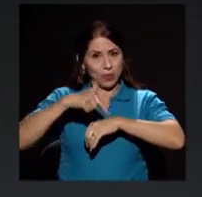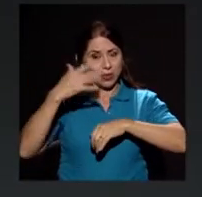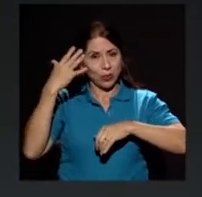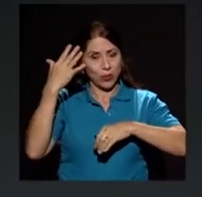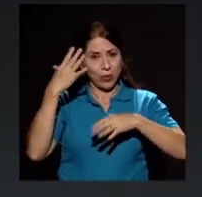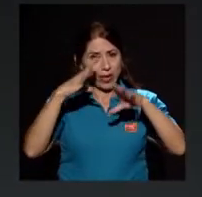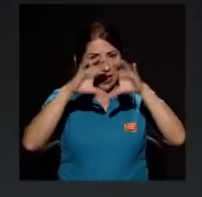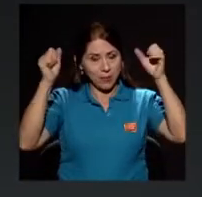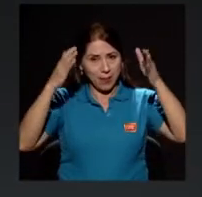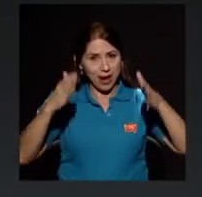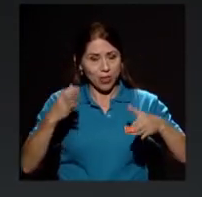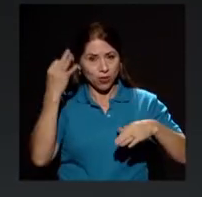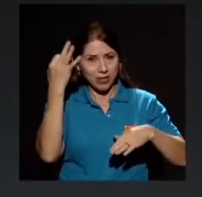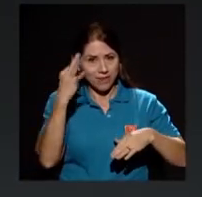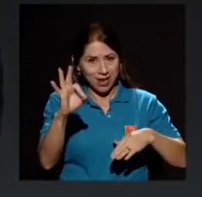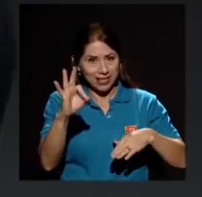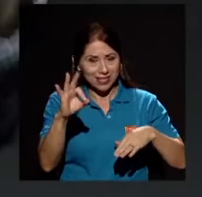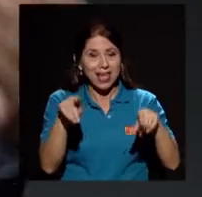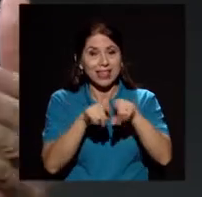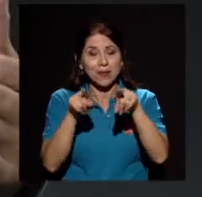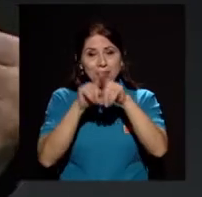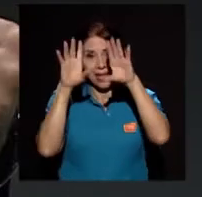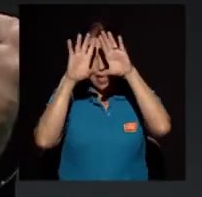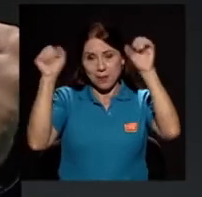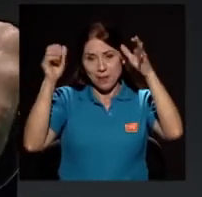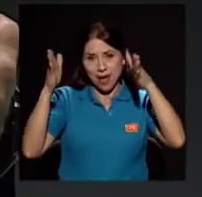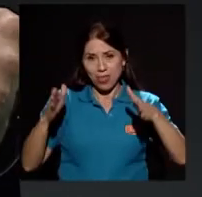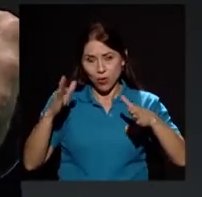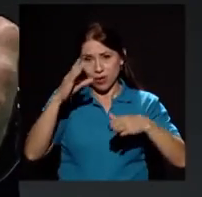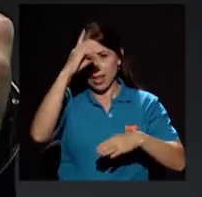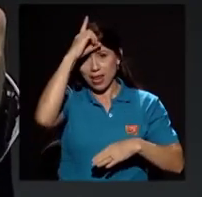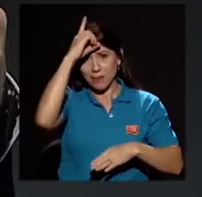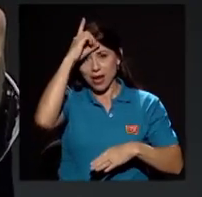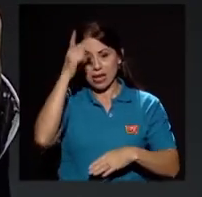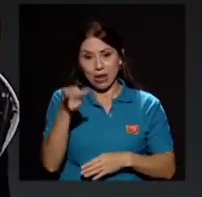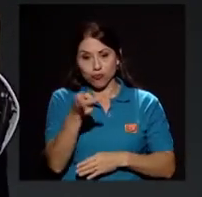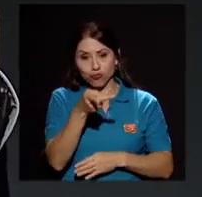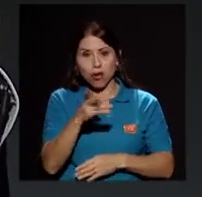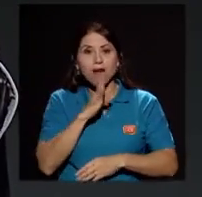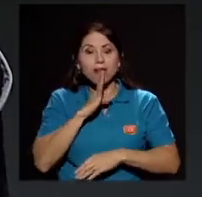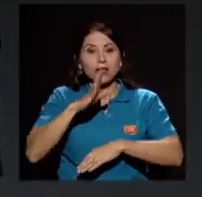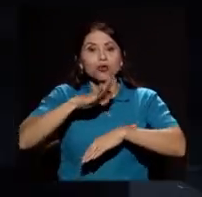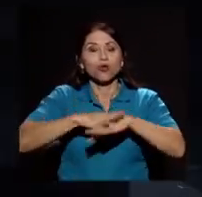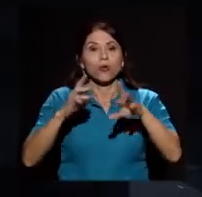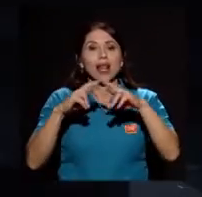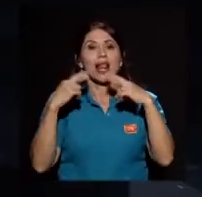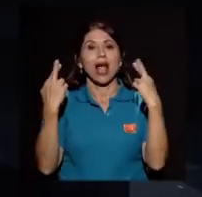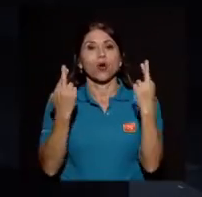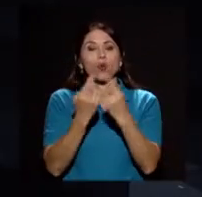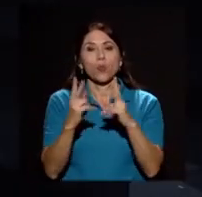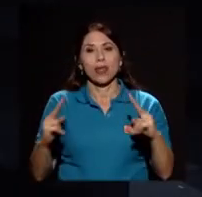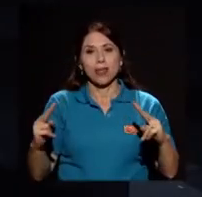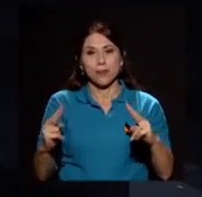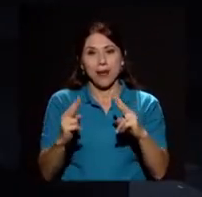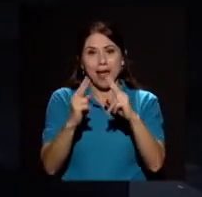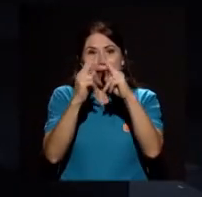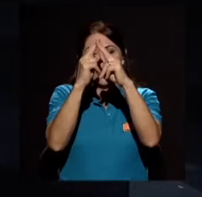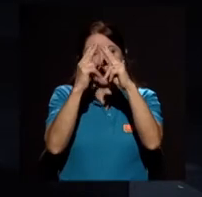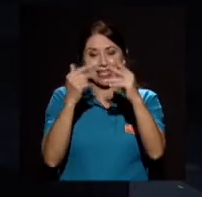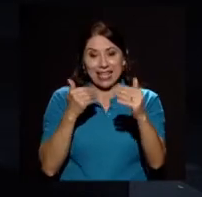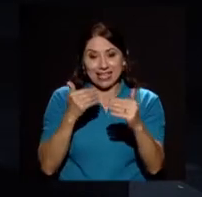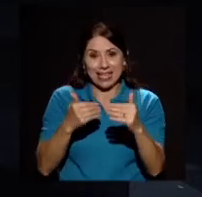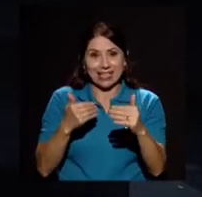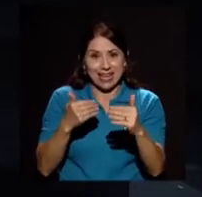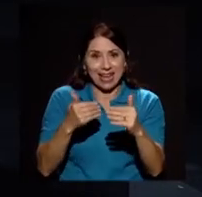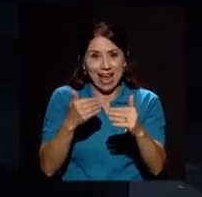y el embajador de alemania hablando sobre la cumbre de parís que se acercaba y ahora un